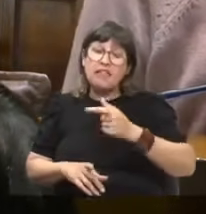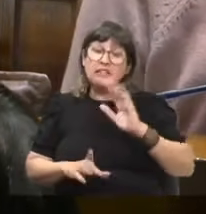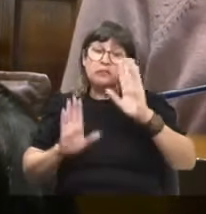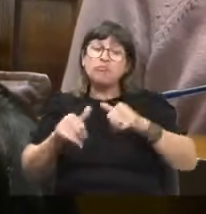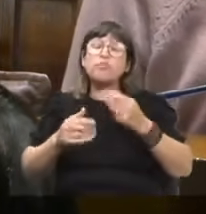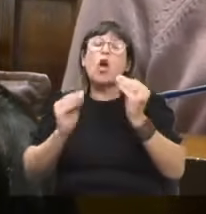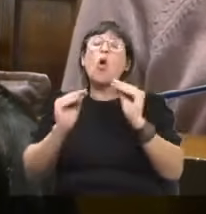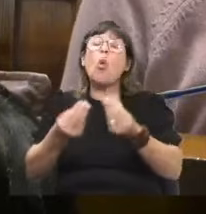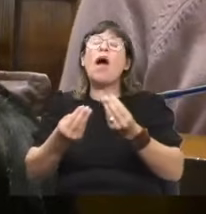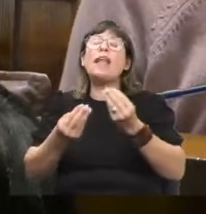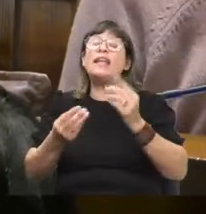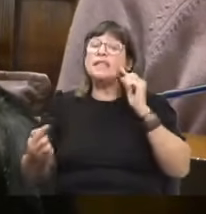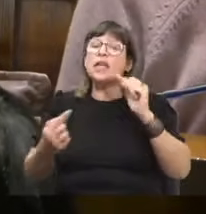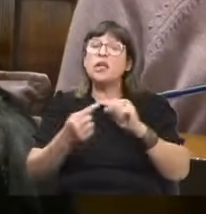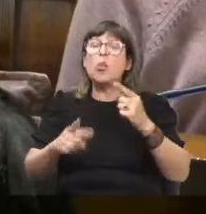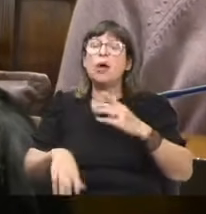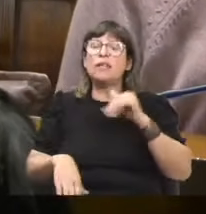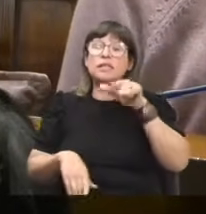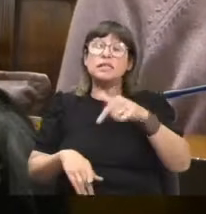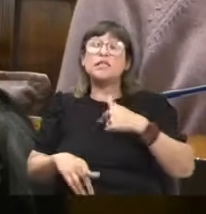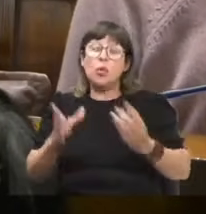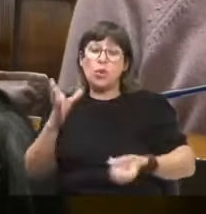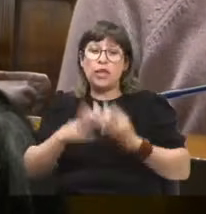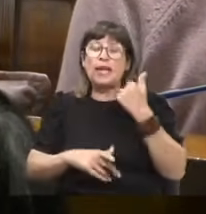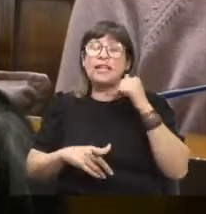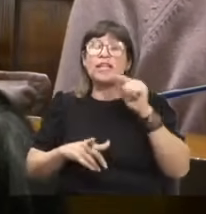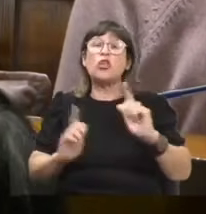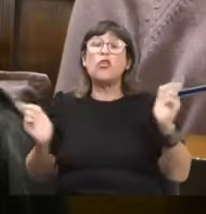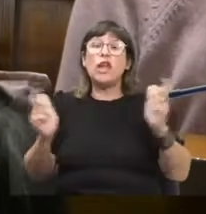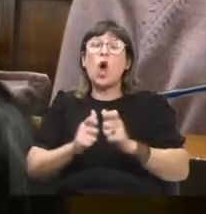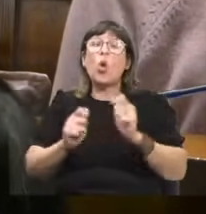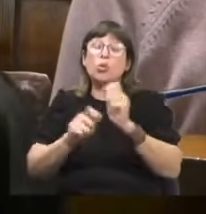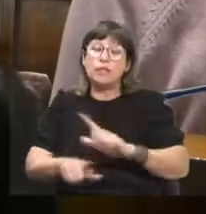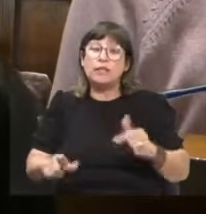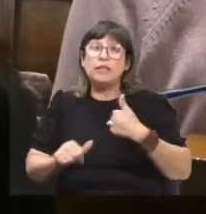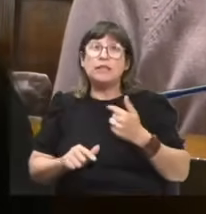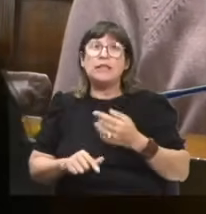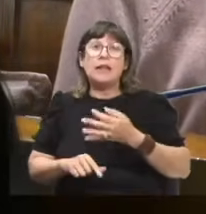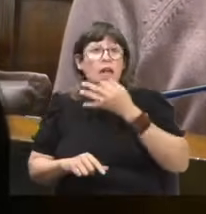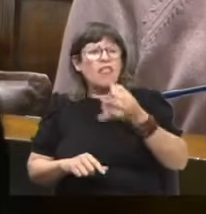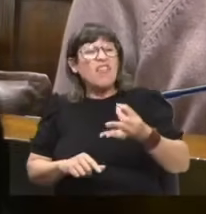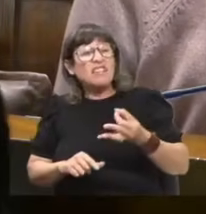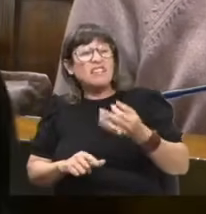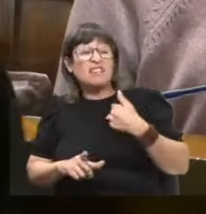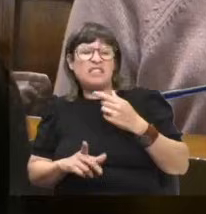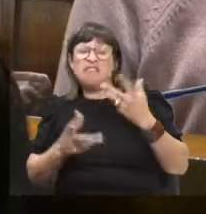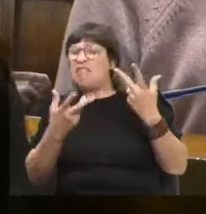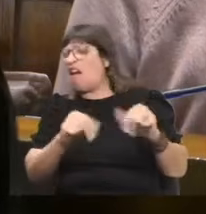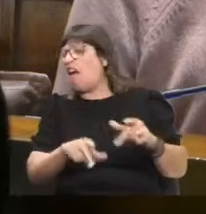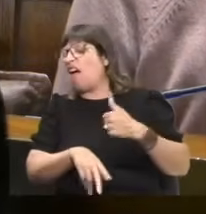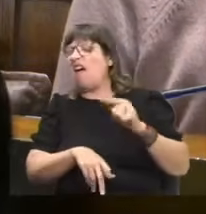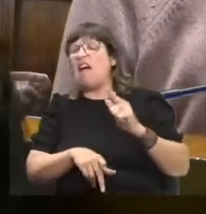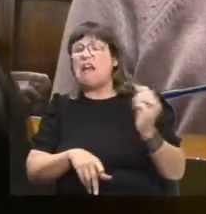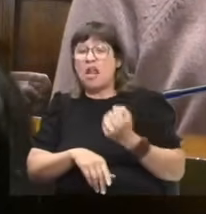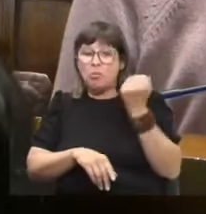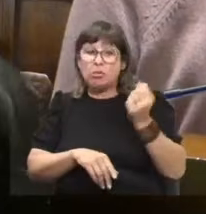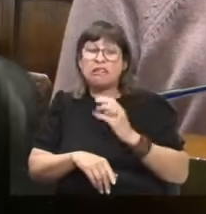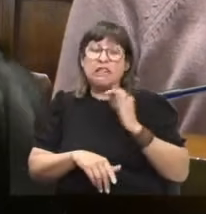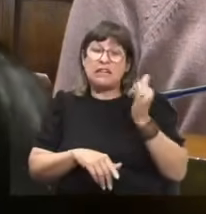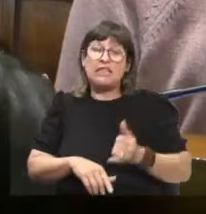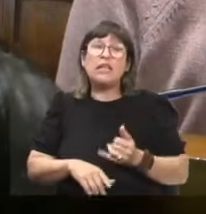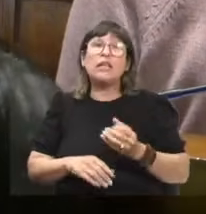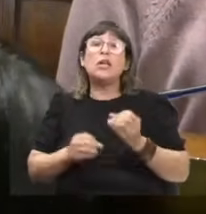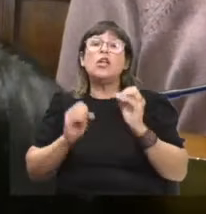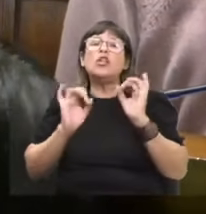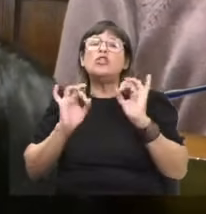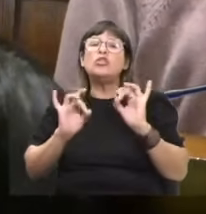función y el propósito de su creación. Negar la importancia que tiene simplemente